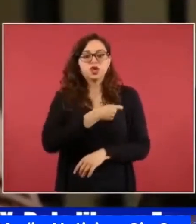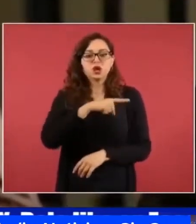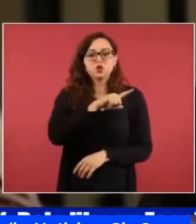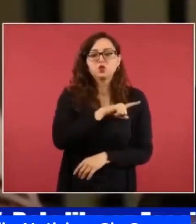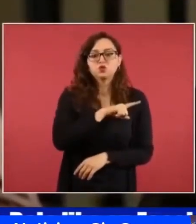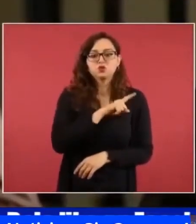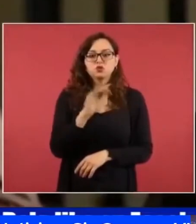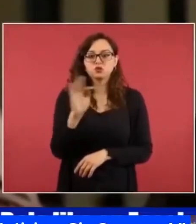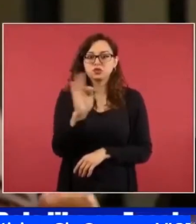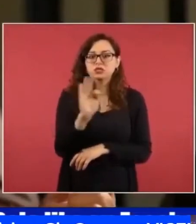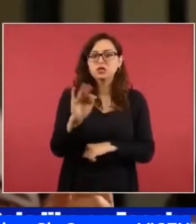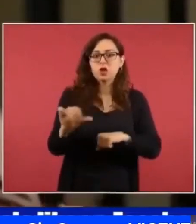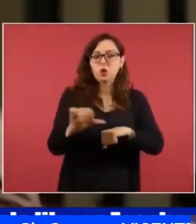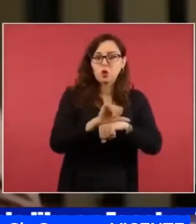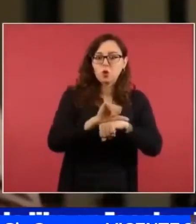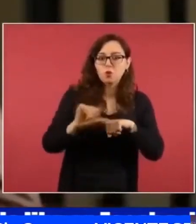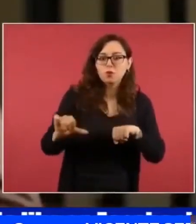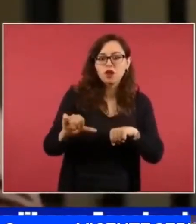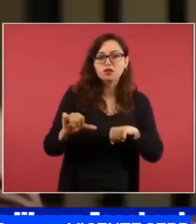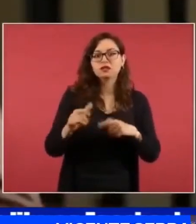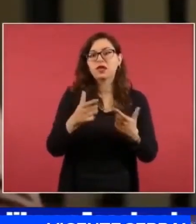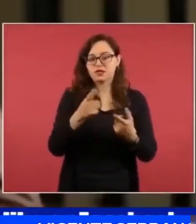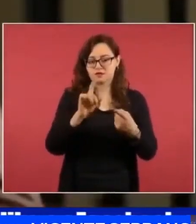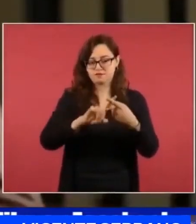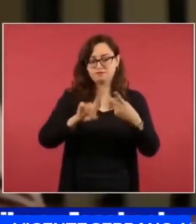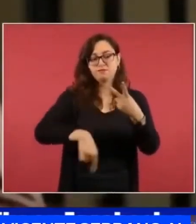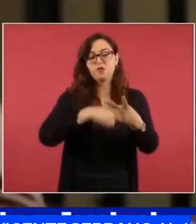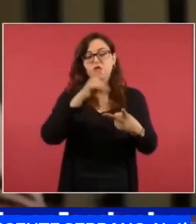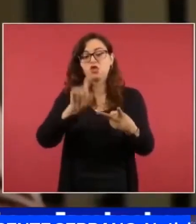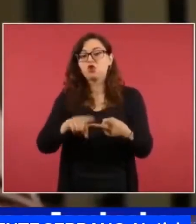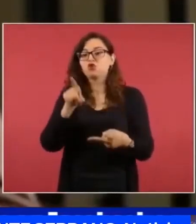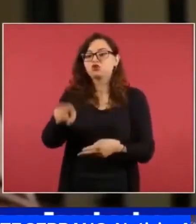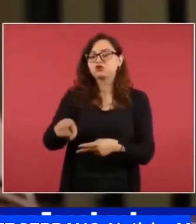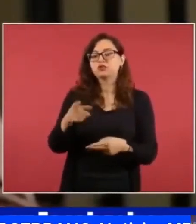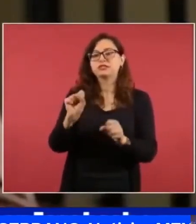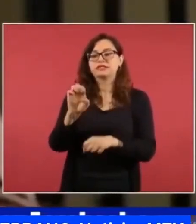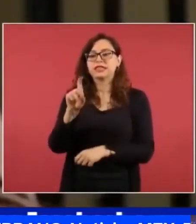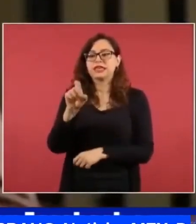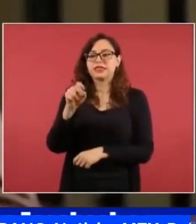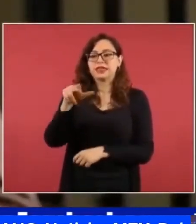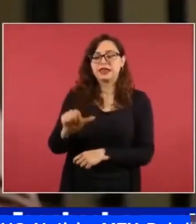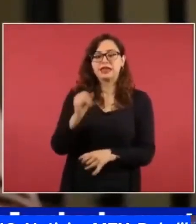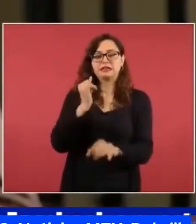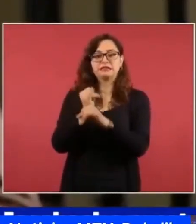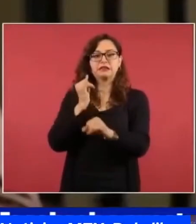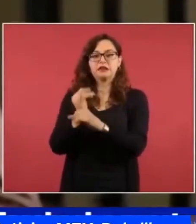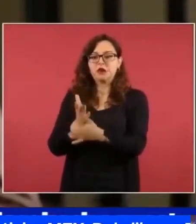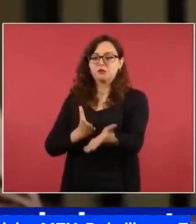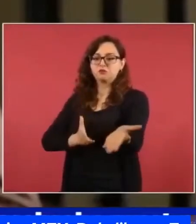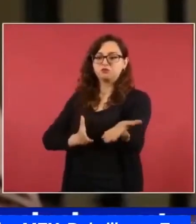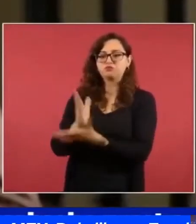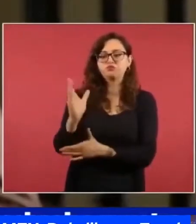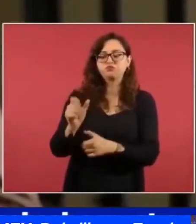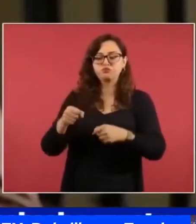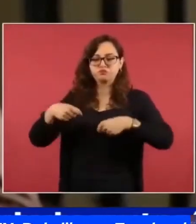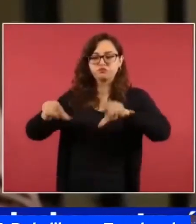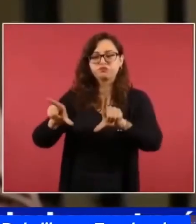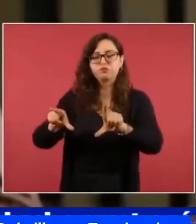cibernética al ejército, sobre el caso del Culiacanazo.